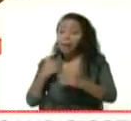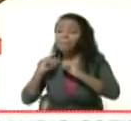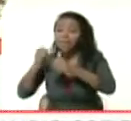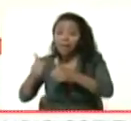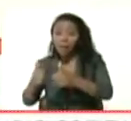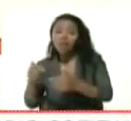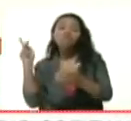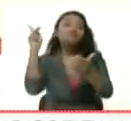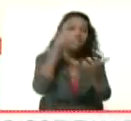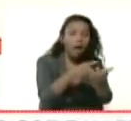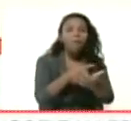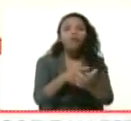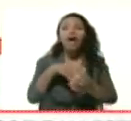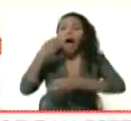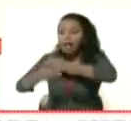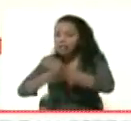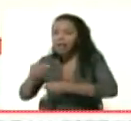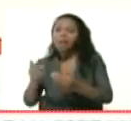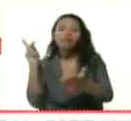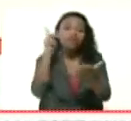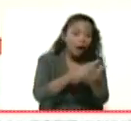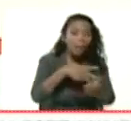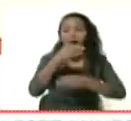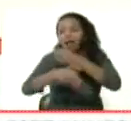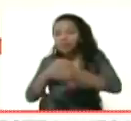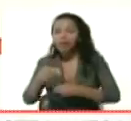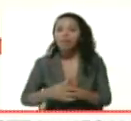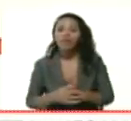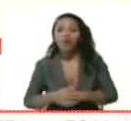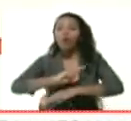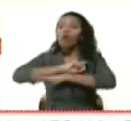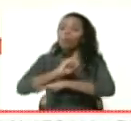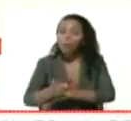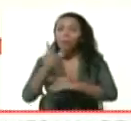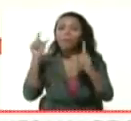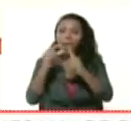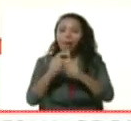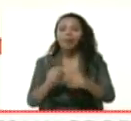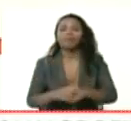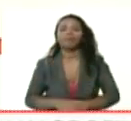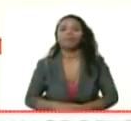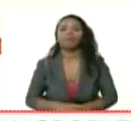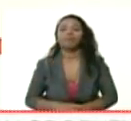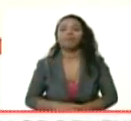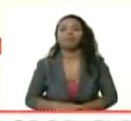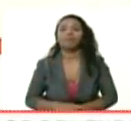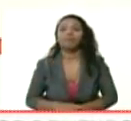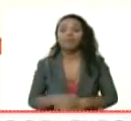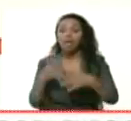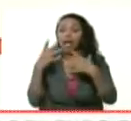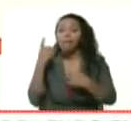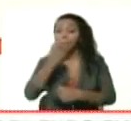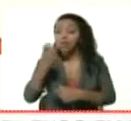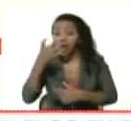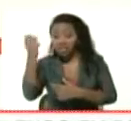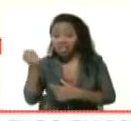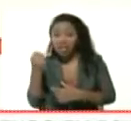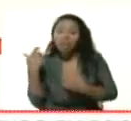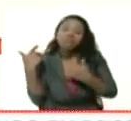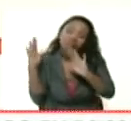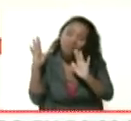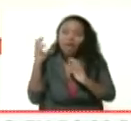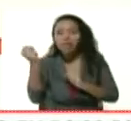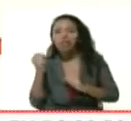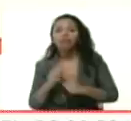Y si llegamos, hacemos. Lo que entendió, entendió. Lo que entendió, entendió. Entonces, un